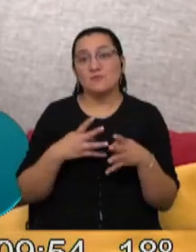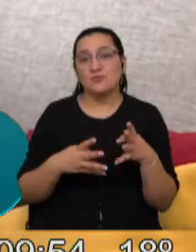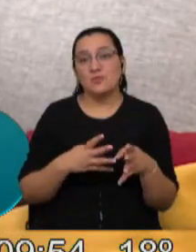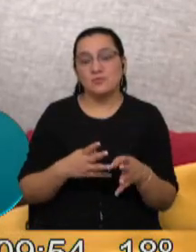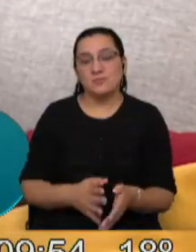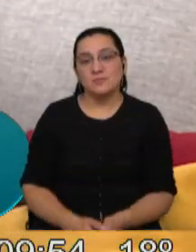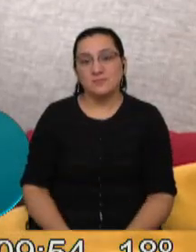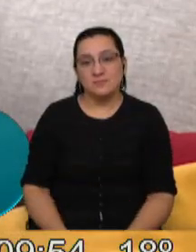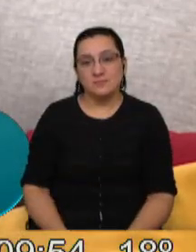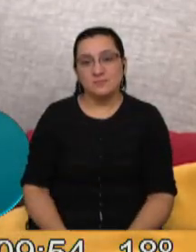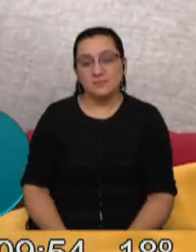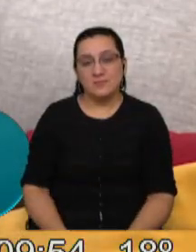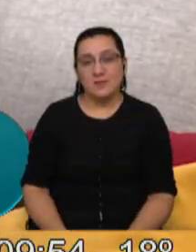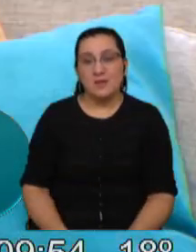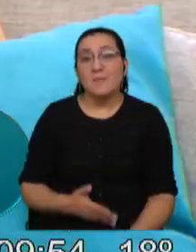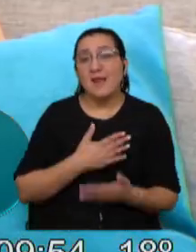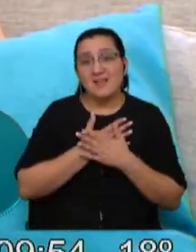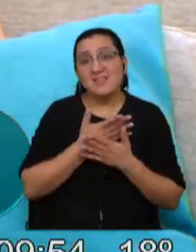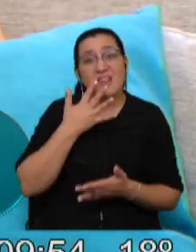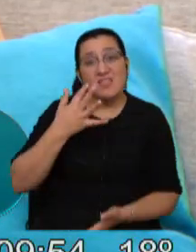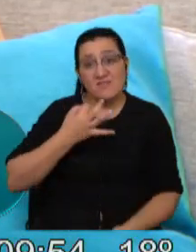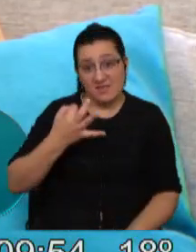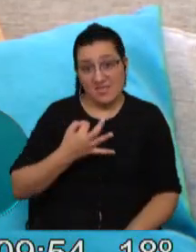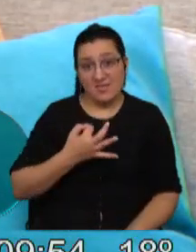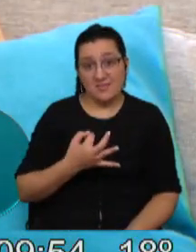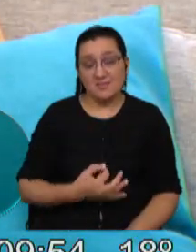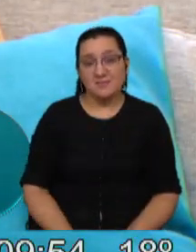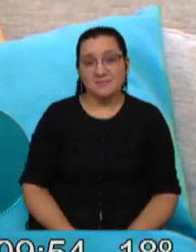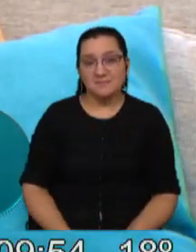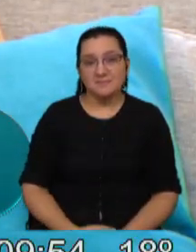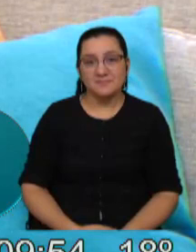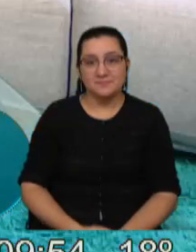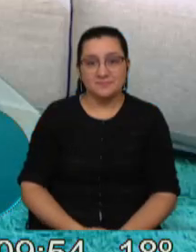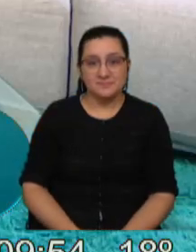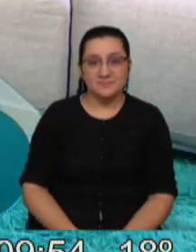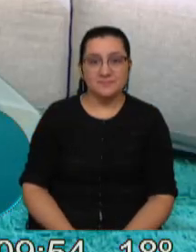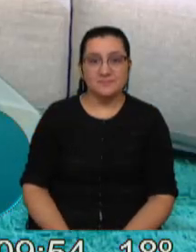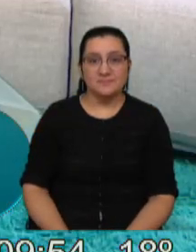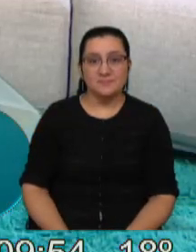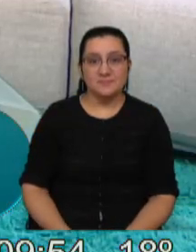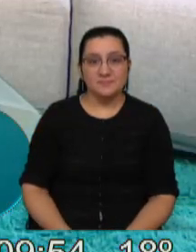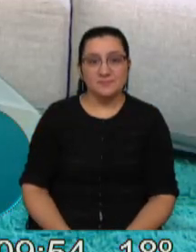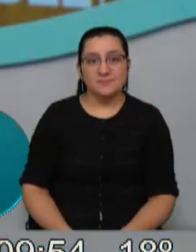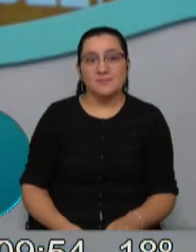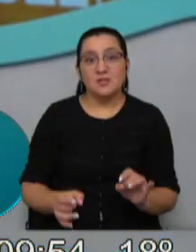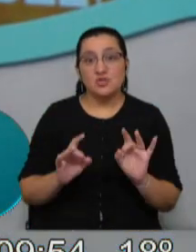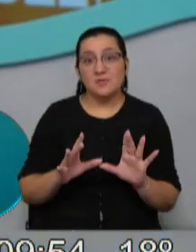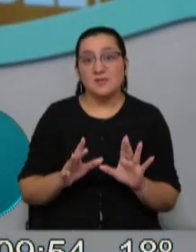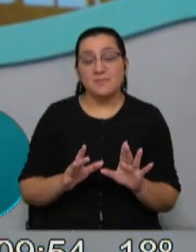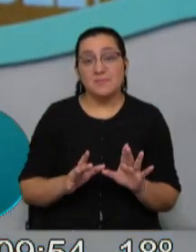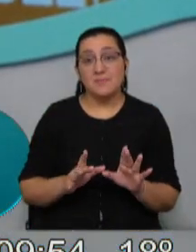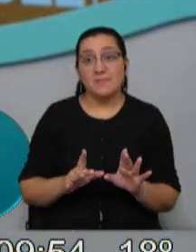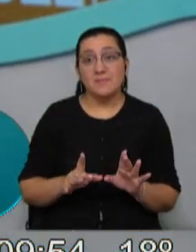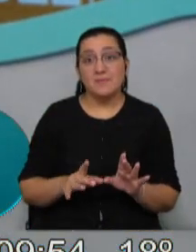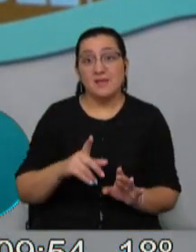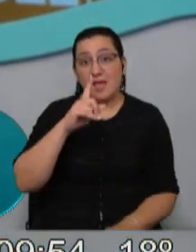sin condiciones. Ni que hablar y con todo y con todos los beneficios en que tiene. En tu casa. Claro, no, sí, a que sí. Para que alguien te quiera, porque y no bueno, quiere